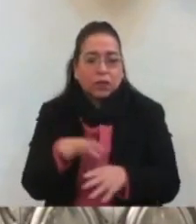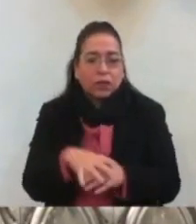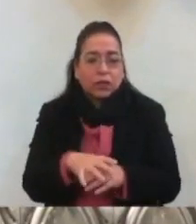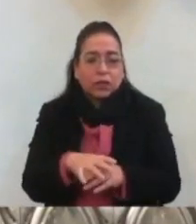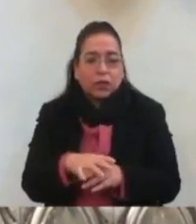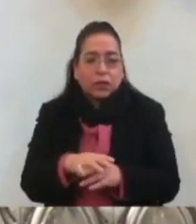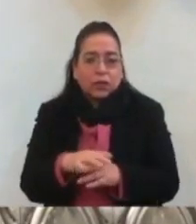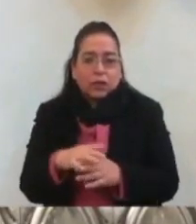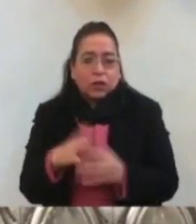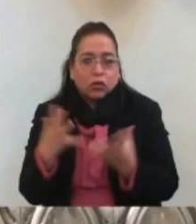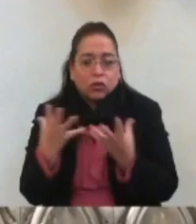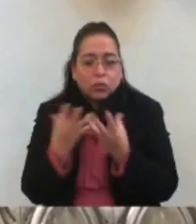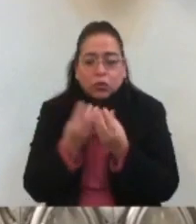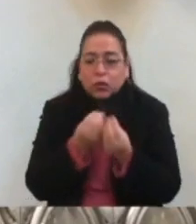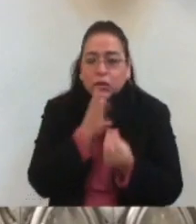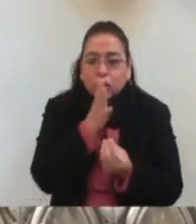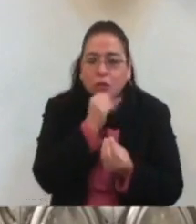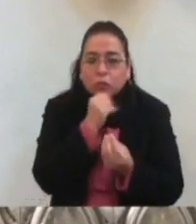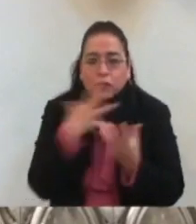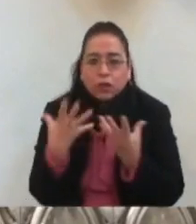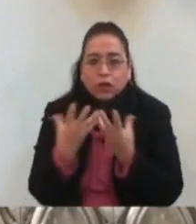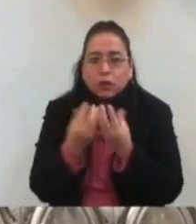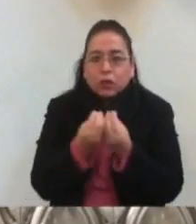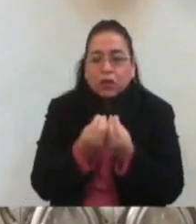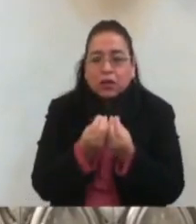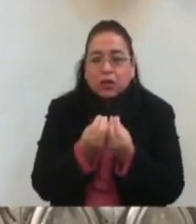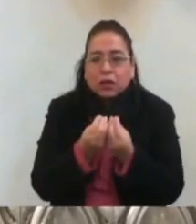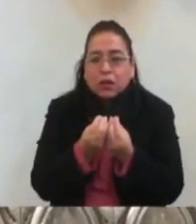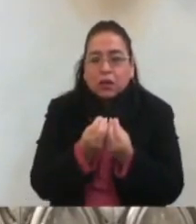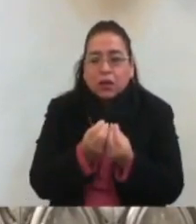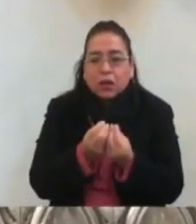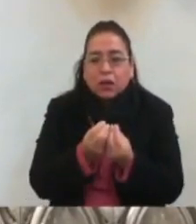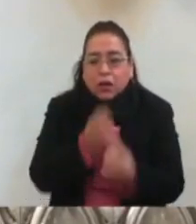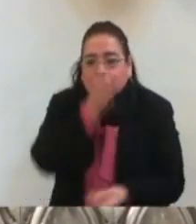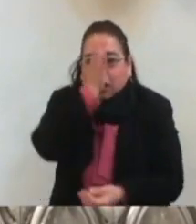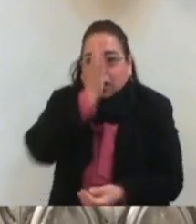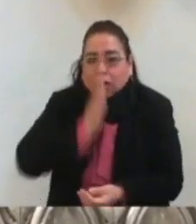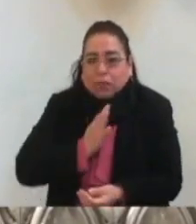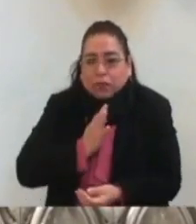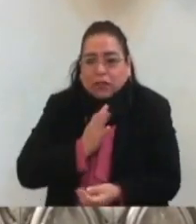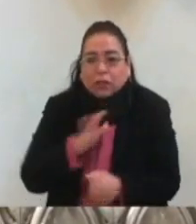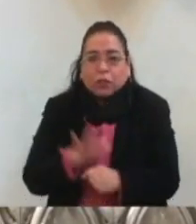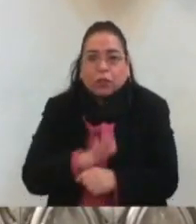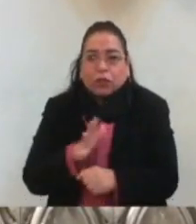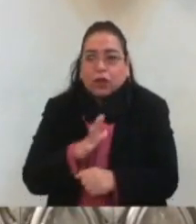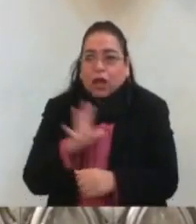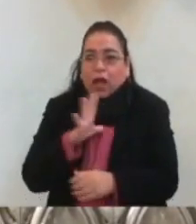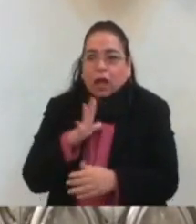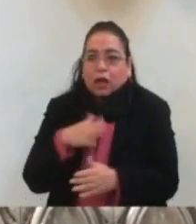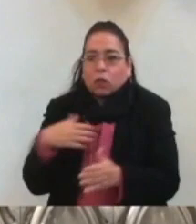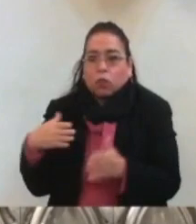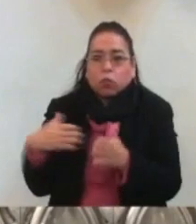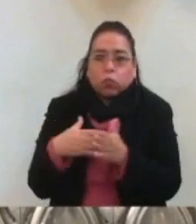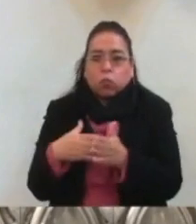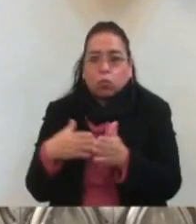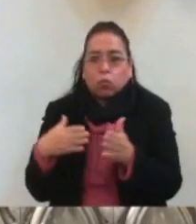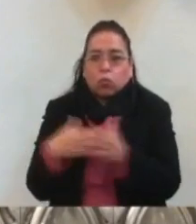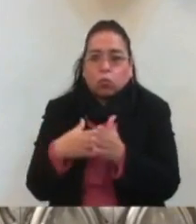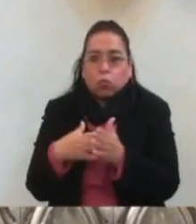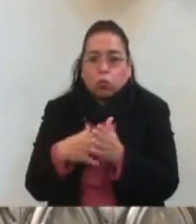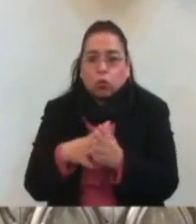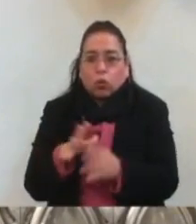siempre las realidades han limitado esa